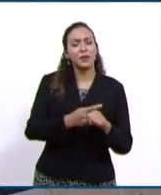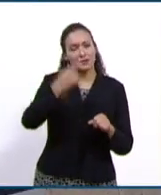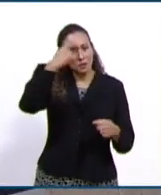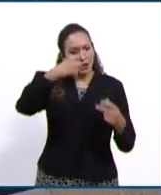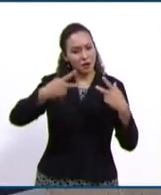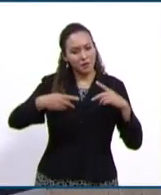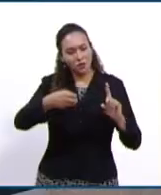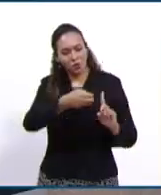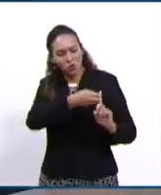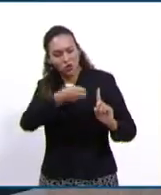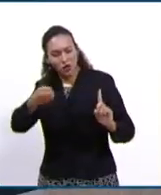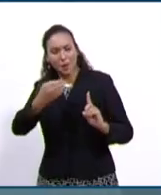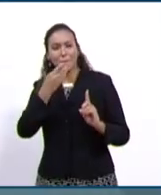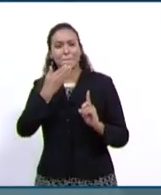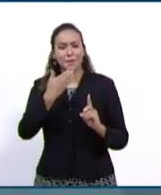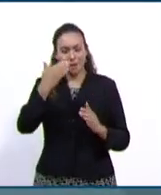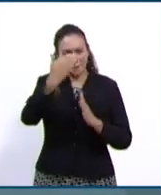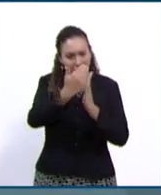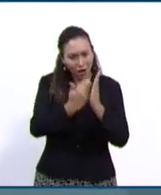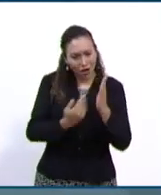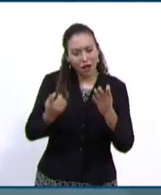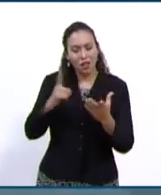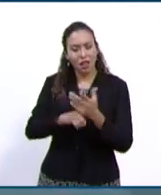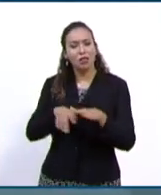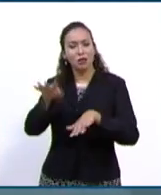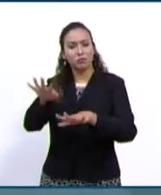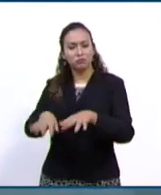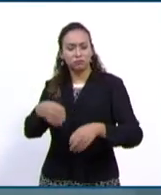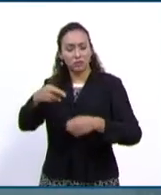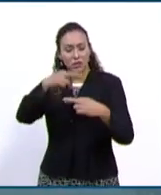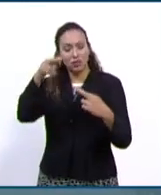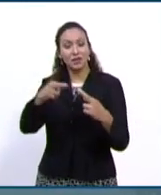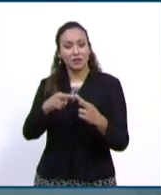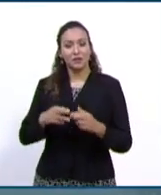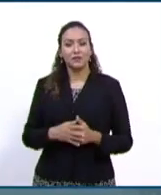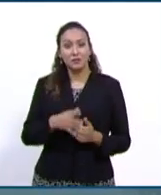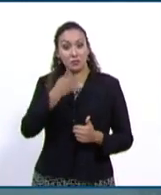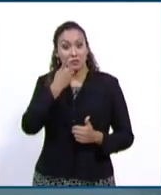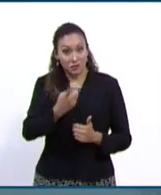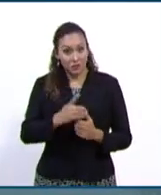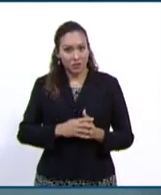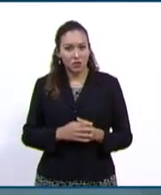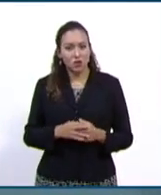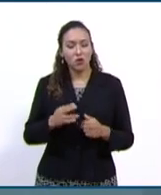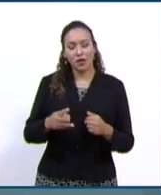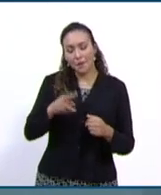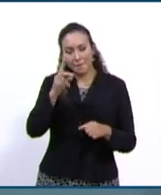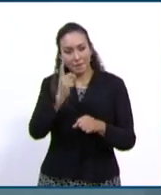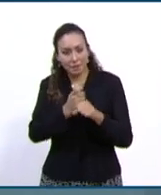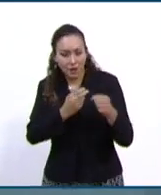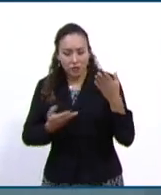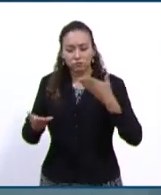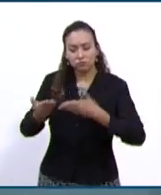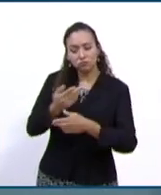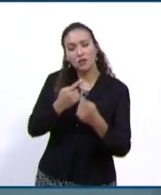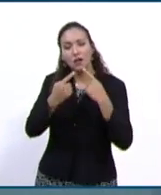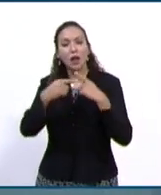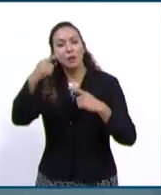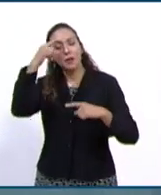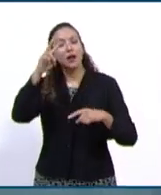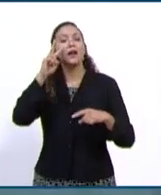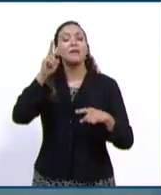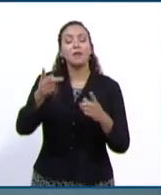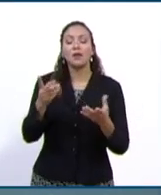y funcionamiento de los plenos regionales, para precisar que tendrá competencia para resolver las contradicciones de criterios entre